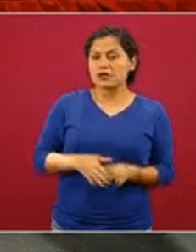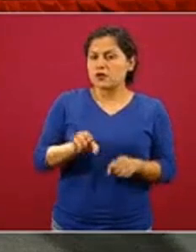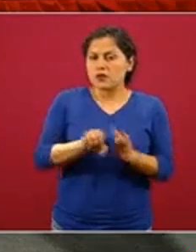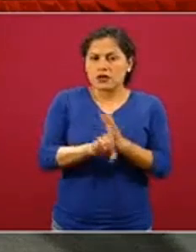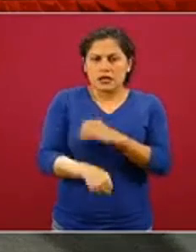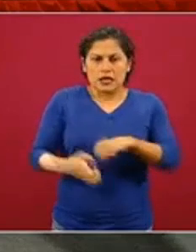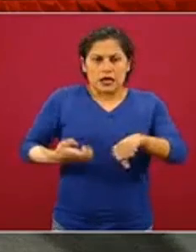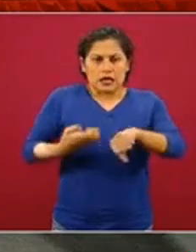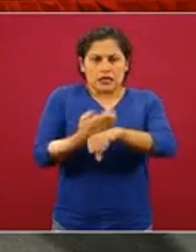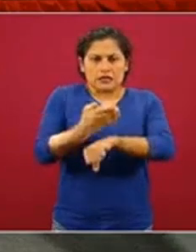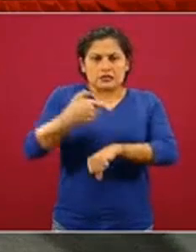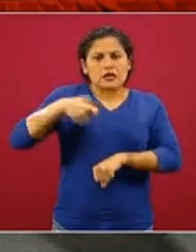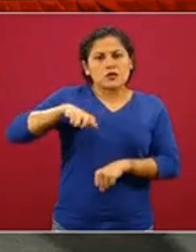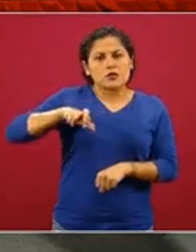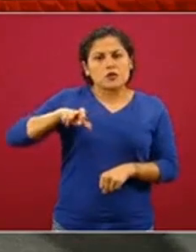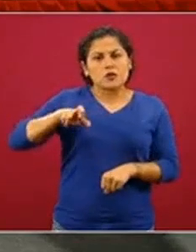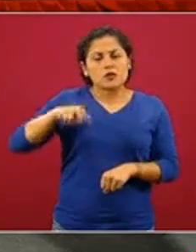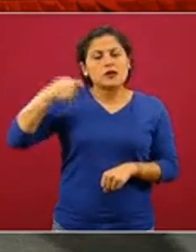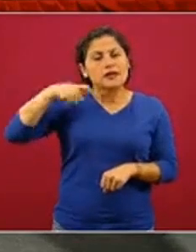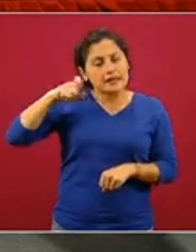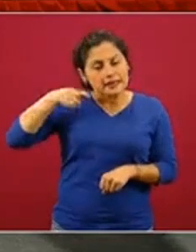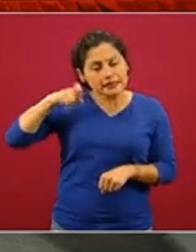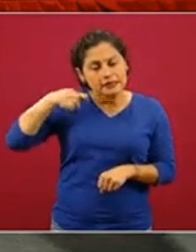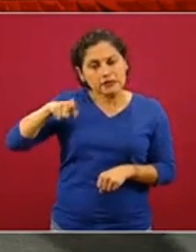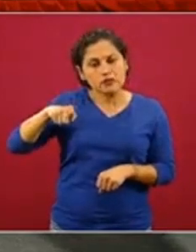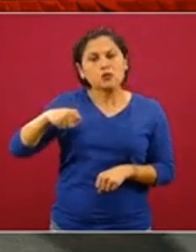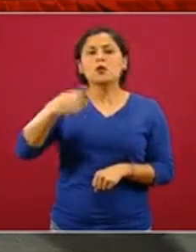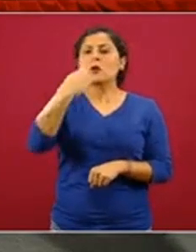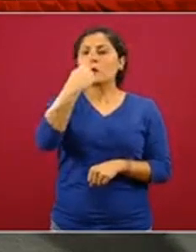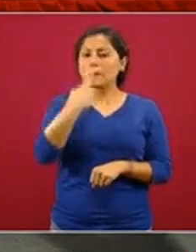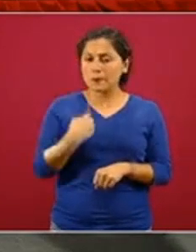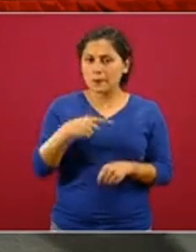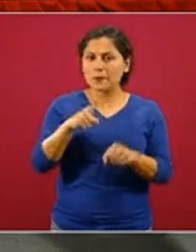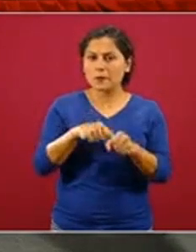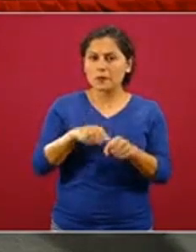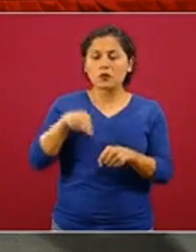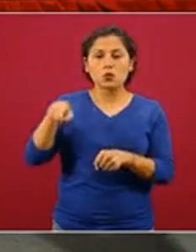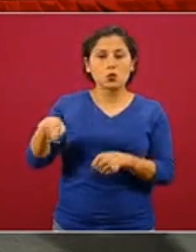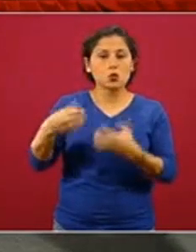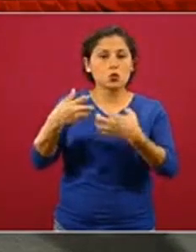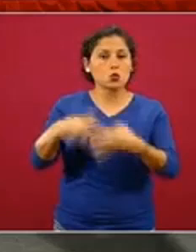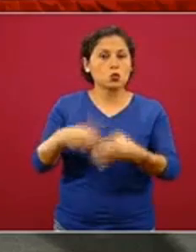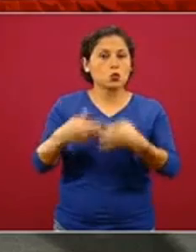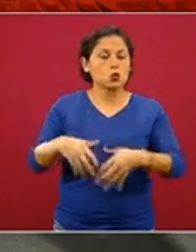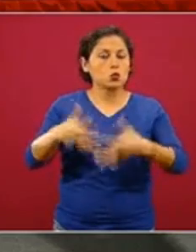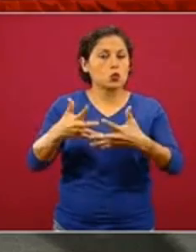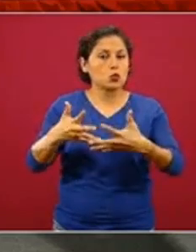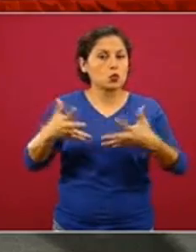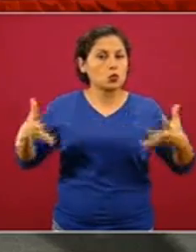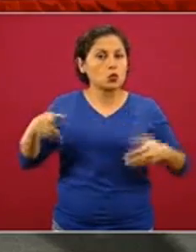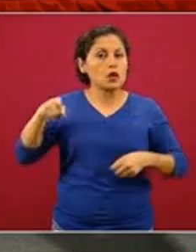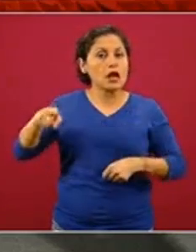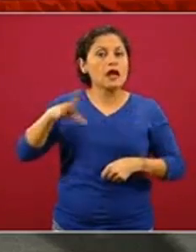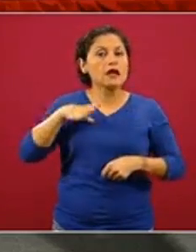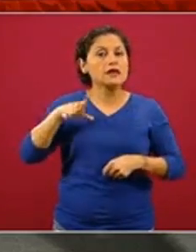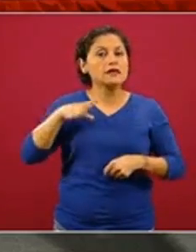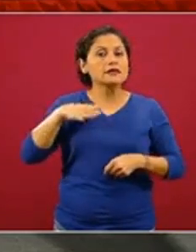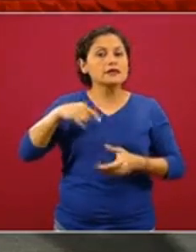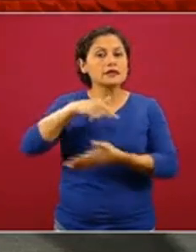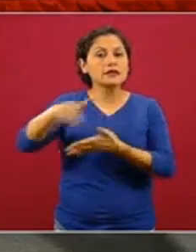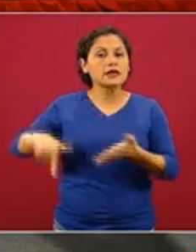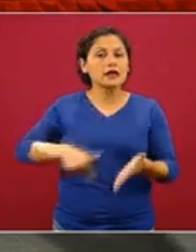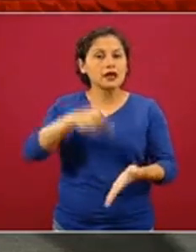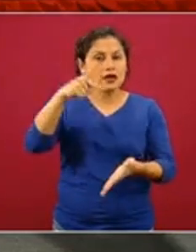en rojo. Tiene una gran industria, hay un corredor aeroespacial y